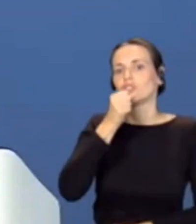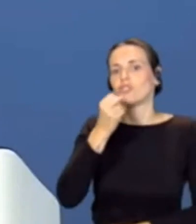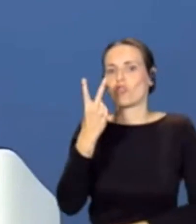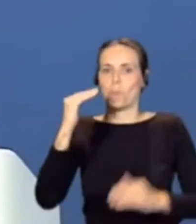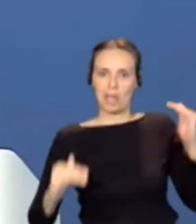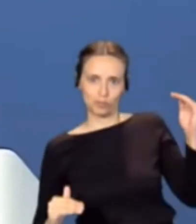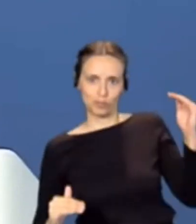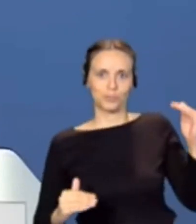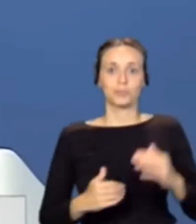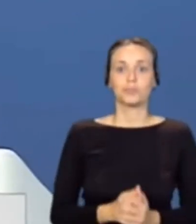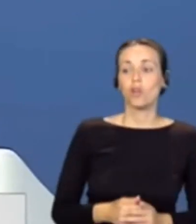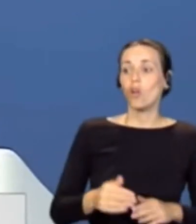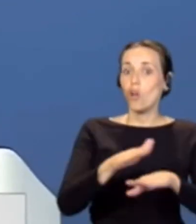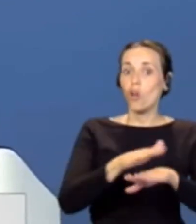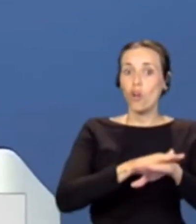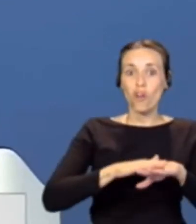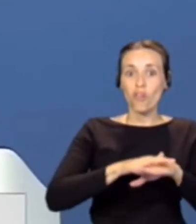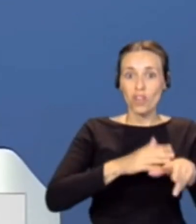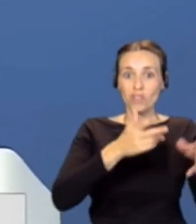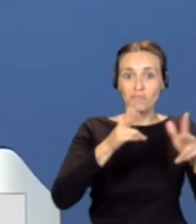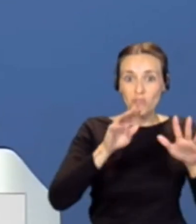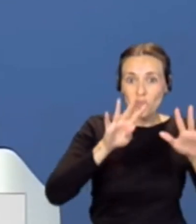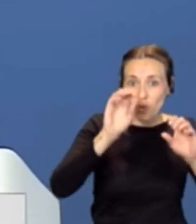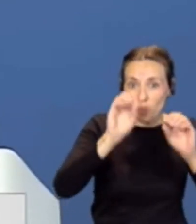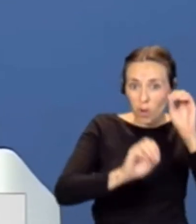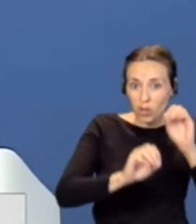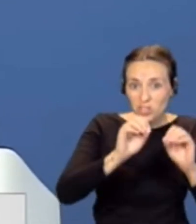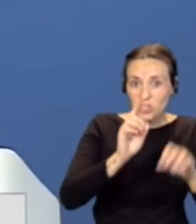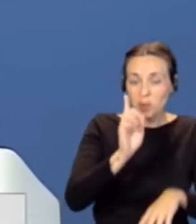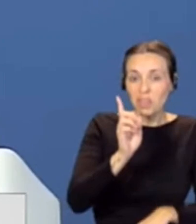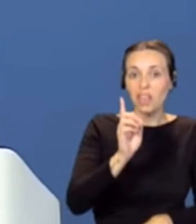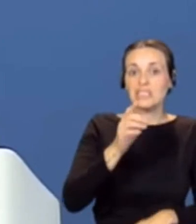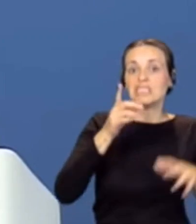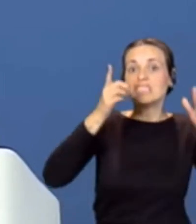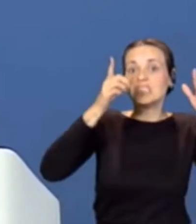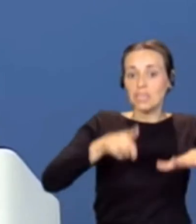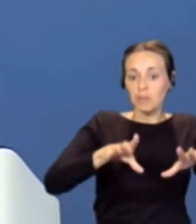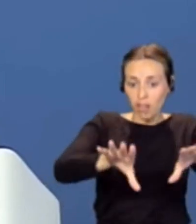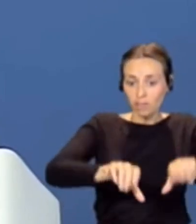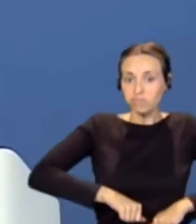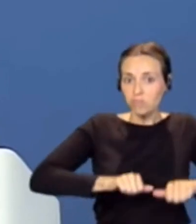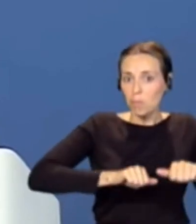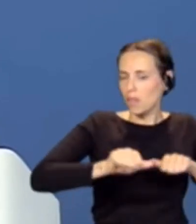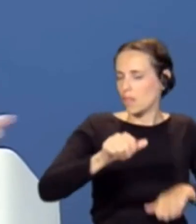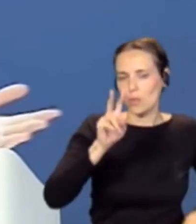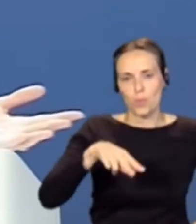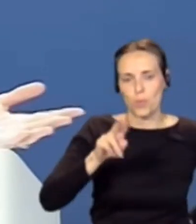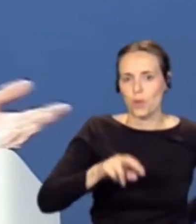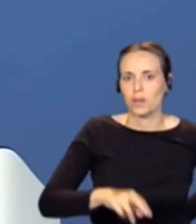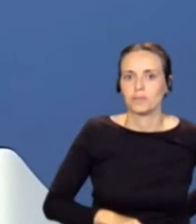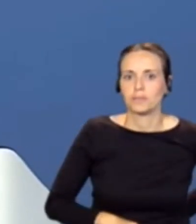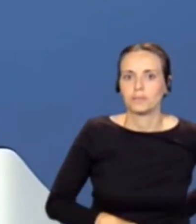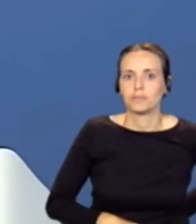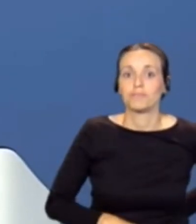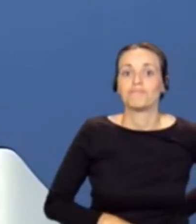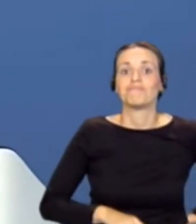Nunca un gobierno se había dejado 9 puntos solo en 6 meses desde su toma de posesión. La censura, por tanto,